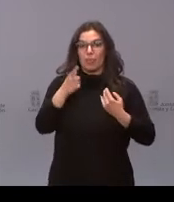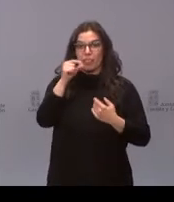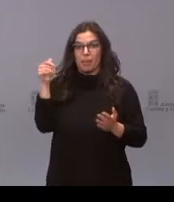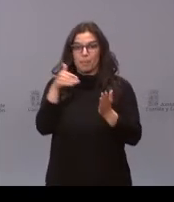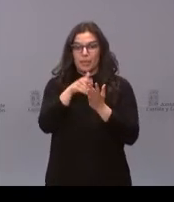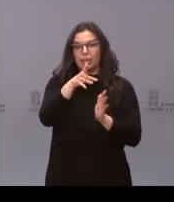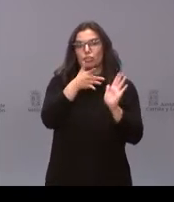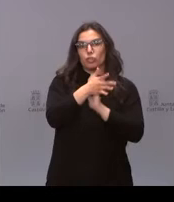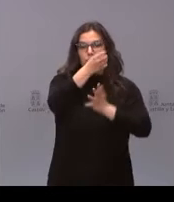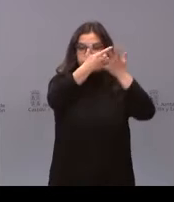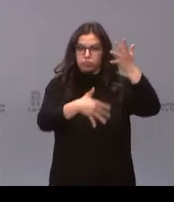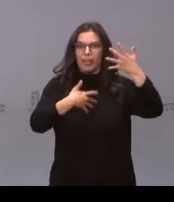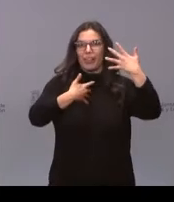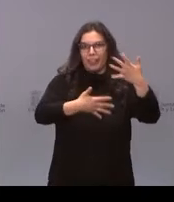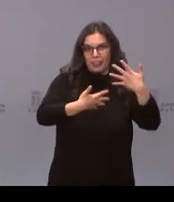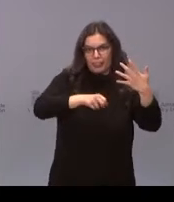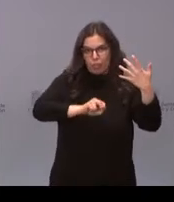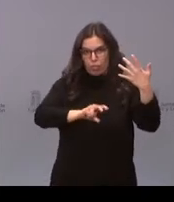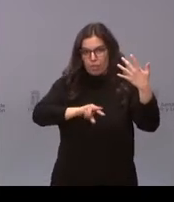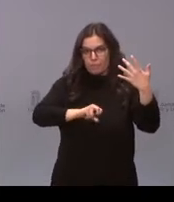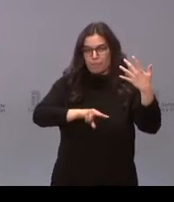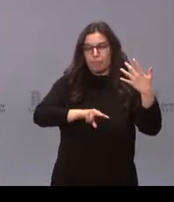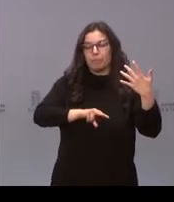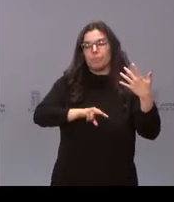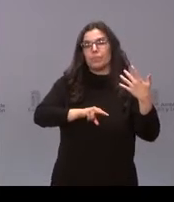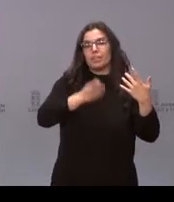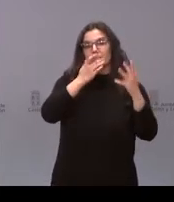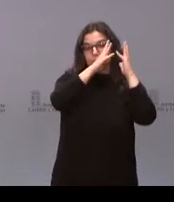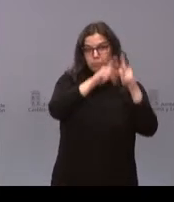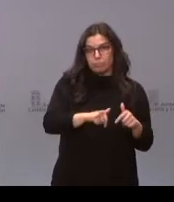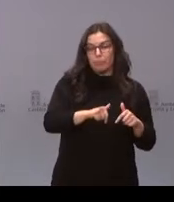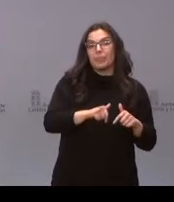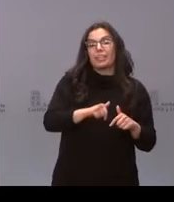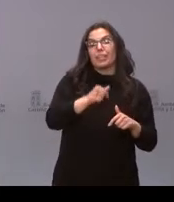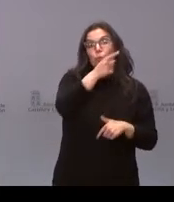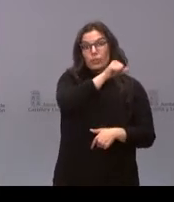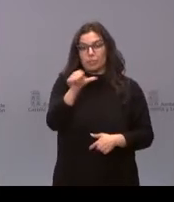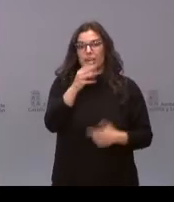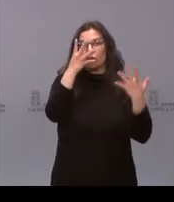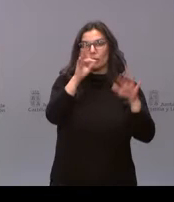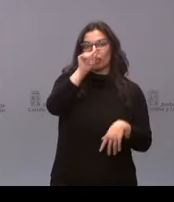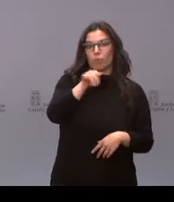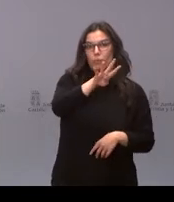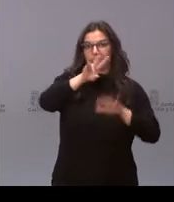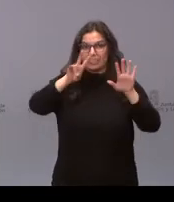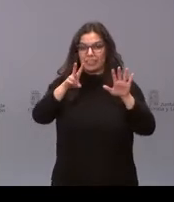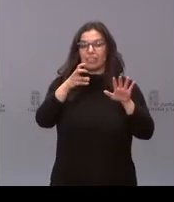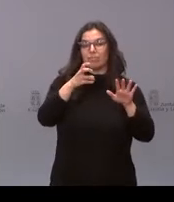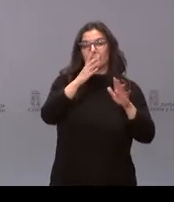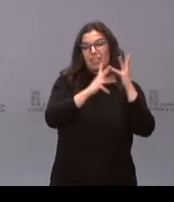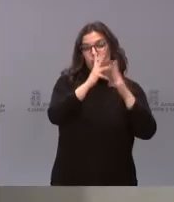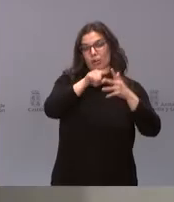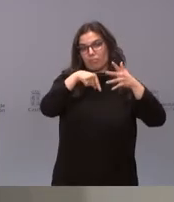duodécima comunidad en incidencia 14 días y con 90 57 para 100.000 habitantes es la undécima en